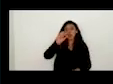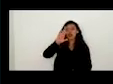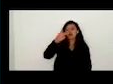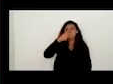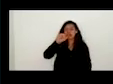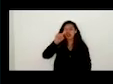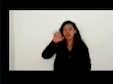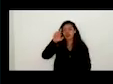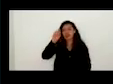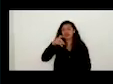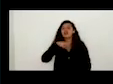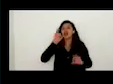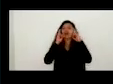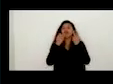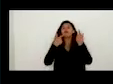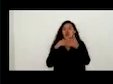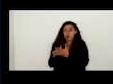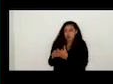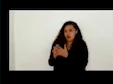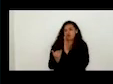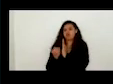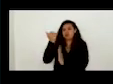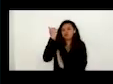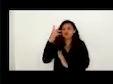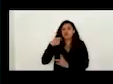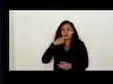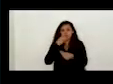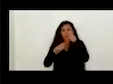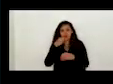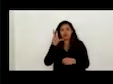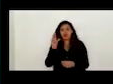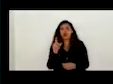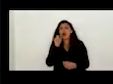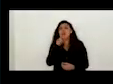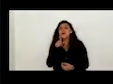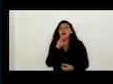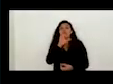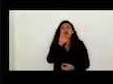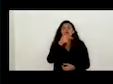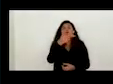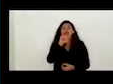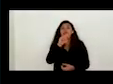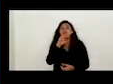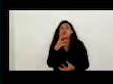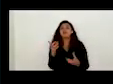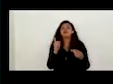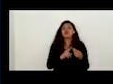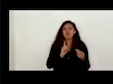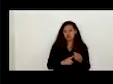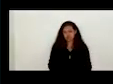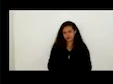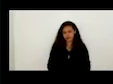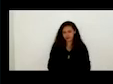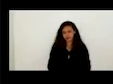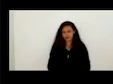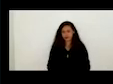forma, yo no exceder de la cantidad que los consuma al día. Y los carbohidratos los vamos a encontrar en